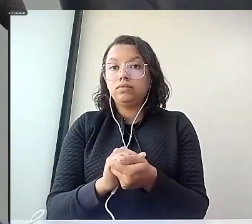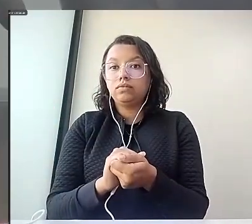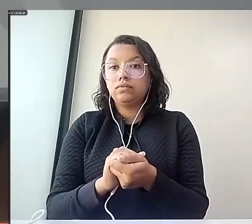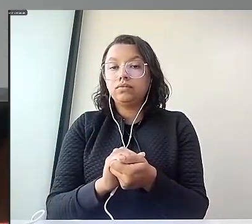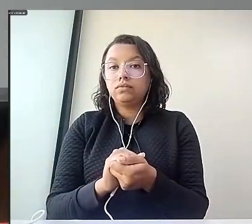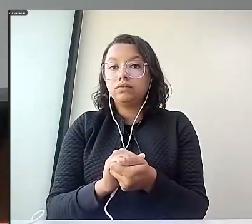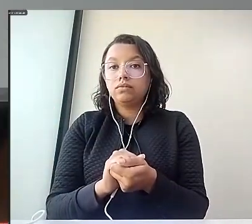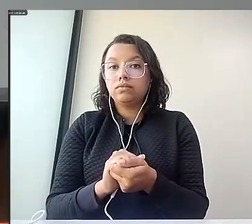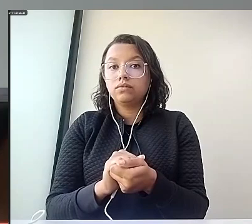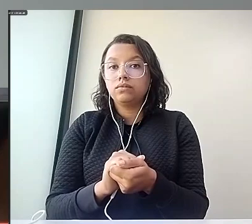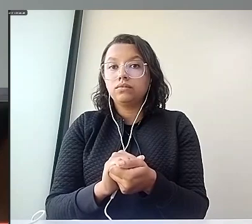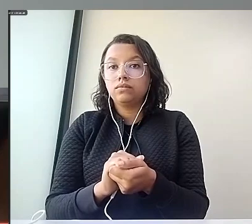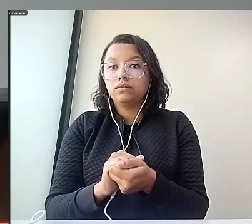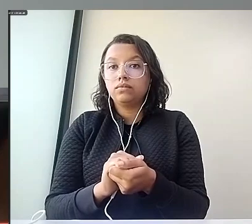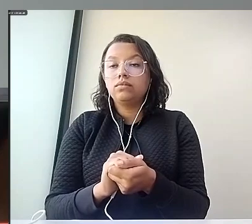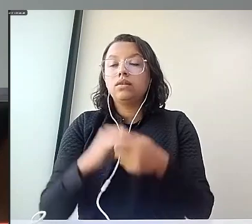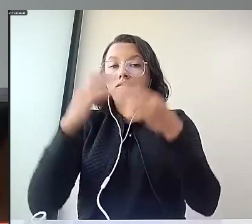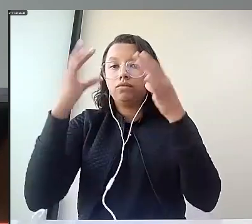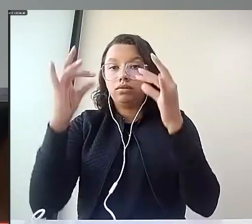que he descrito.